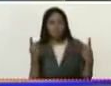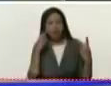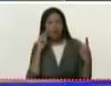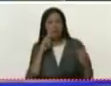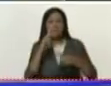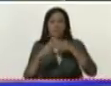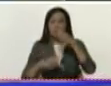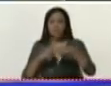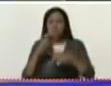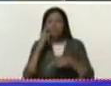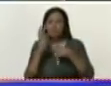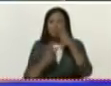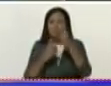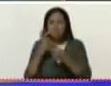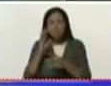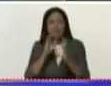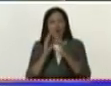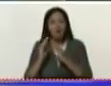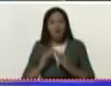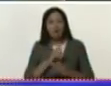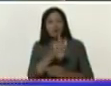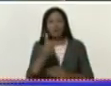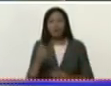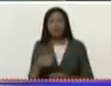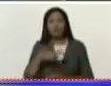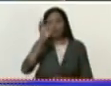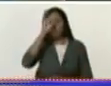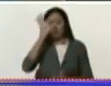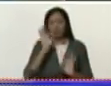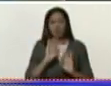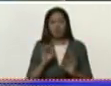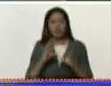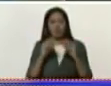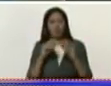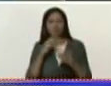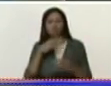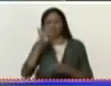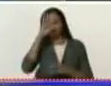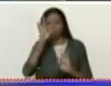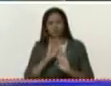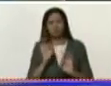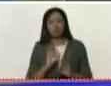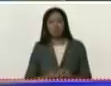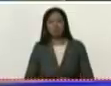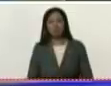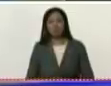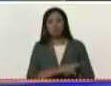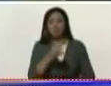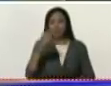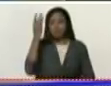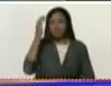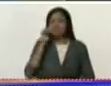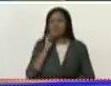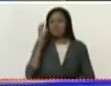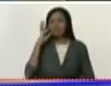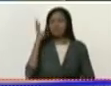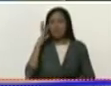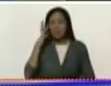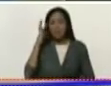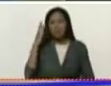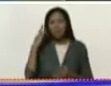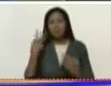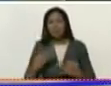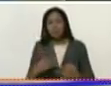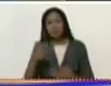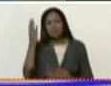visita casa por casa. No saben, y a veces hablan por hablar. ¿Ustedes saben quién sabe? Sí, sabe, pero